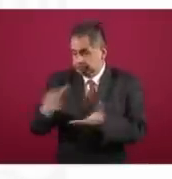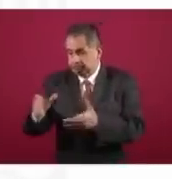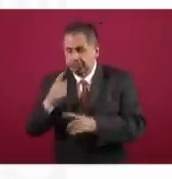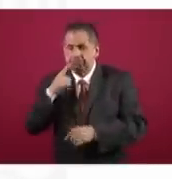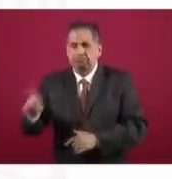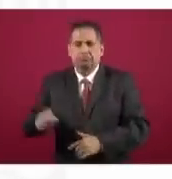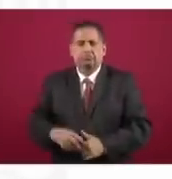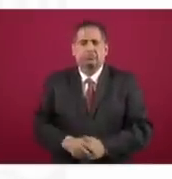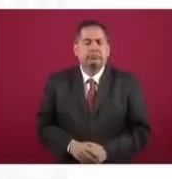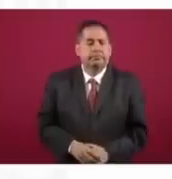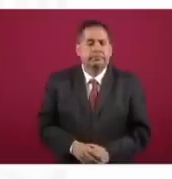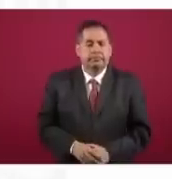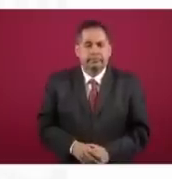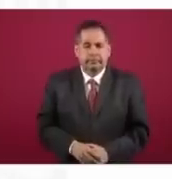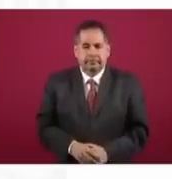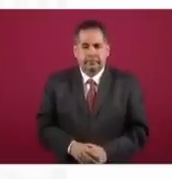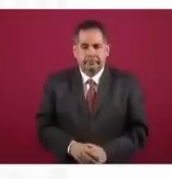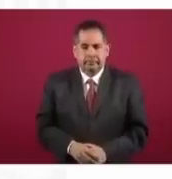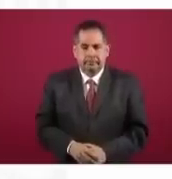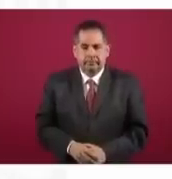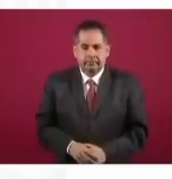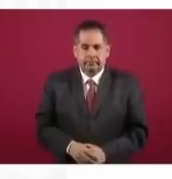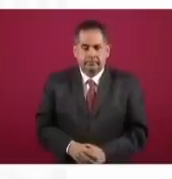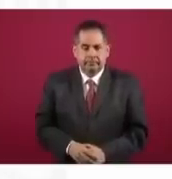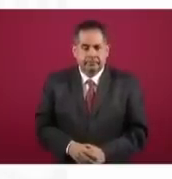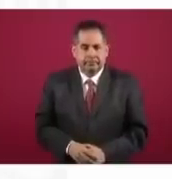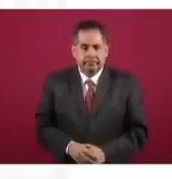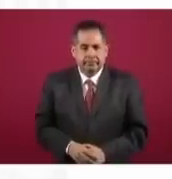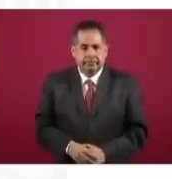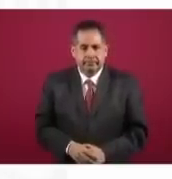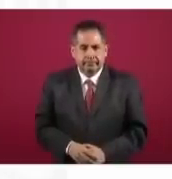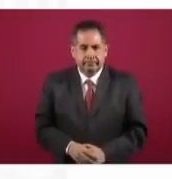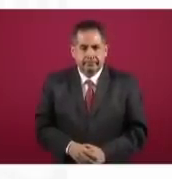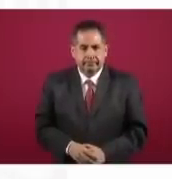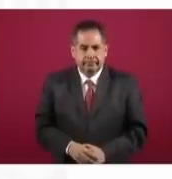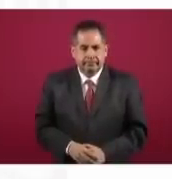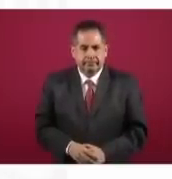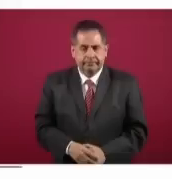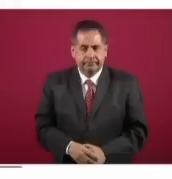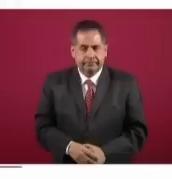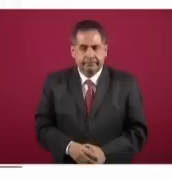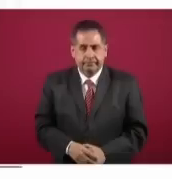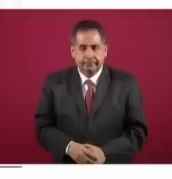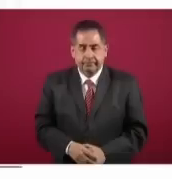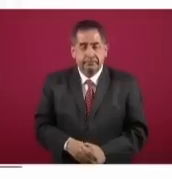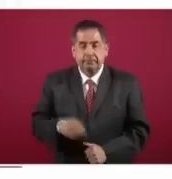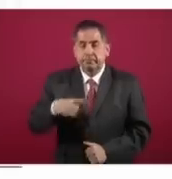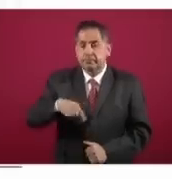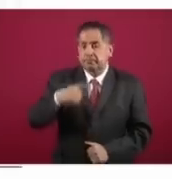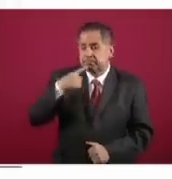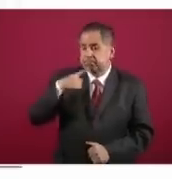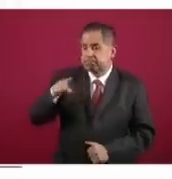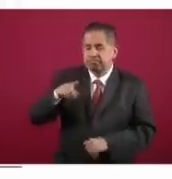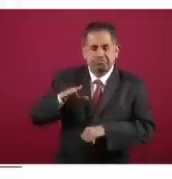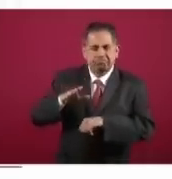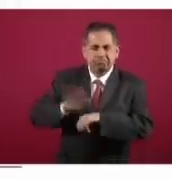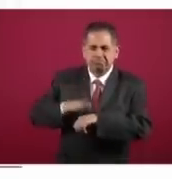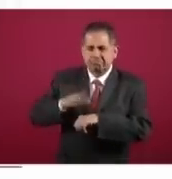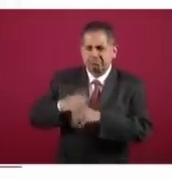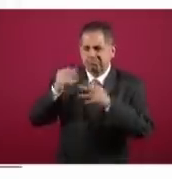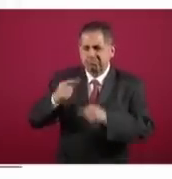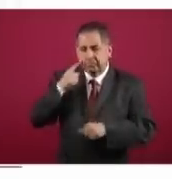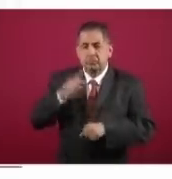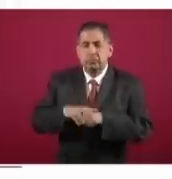servicio. La siguiente. Los proveedores con más reclamaciones fueron las tiendas de